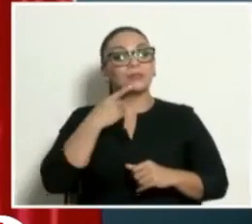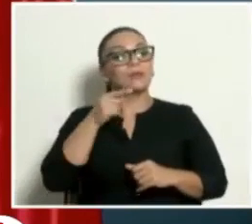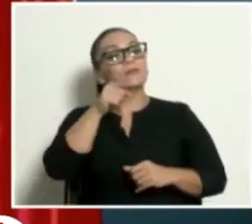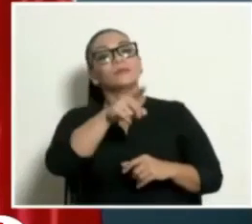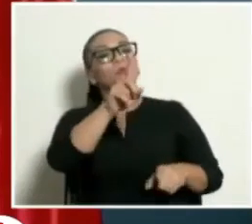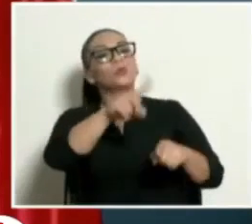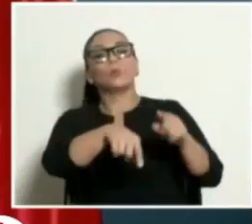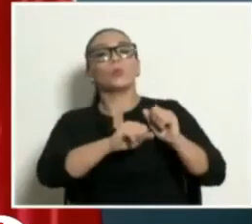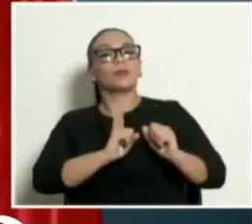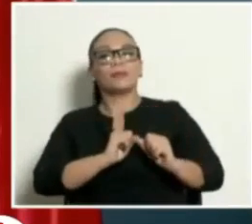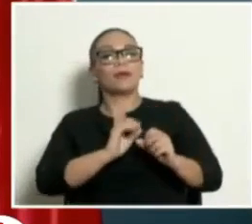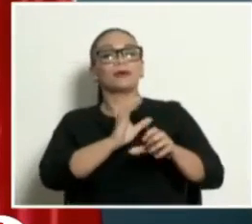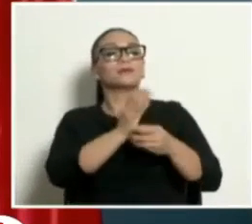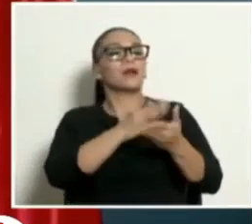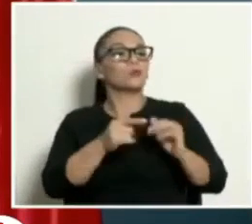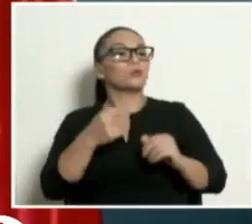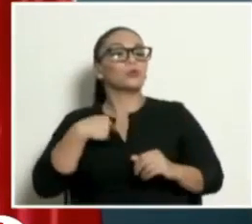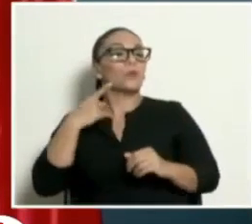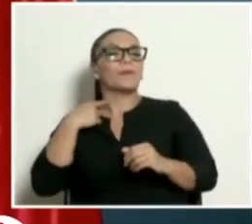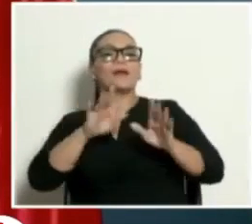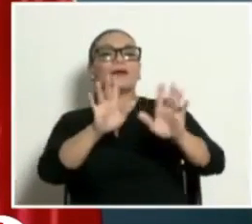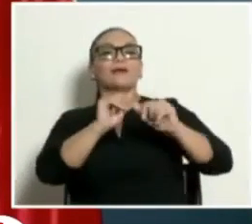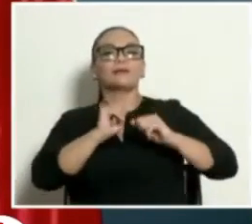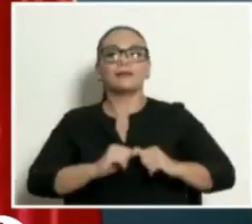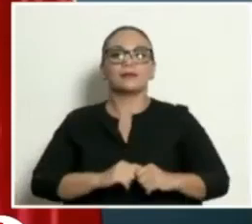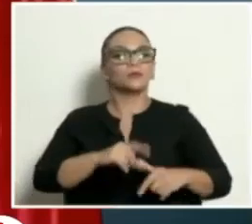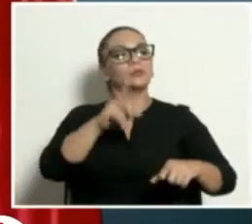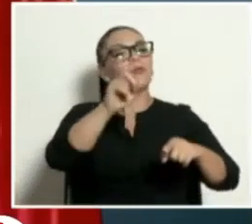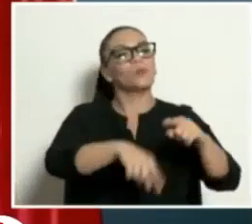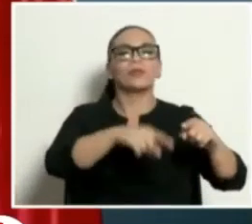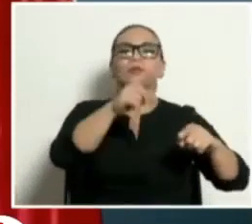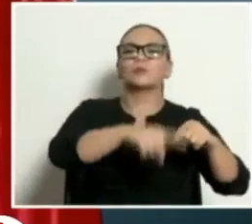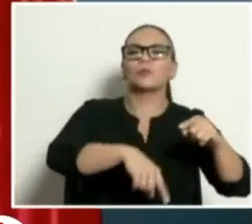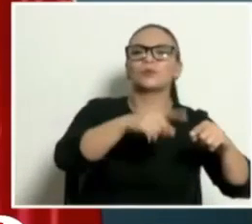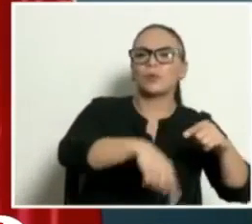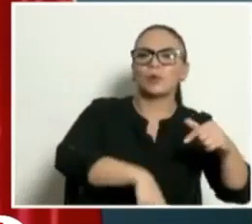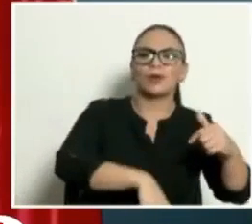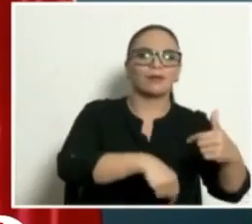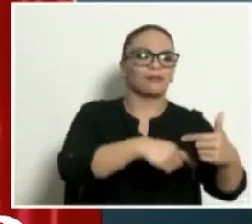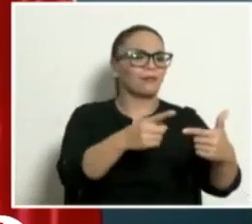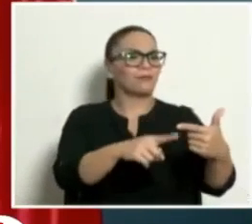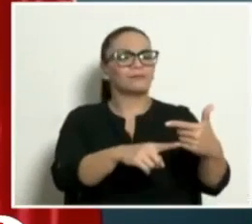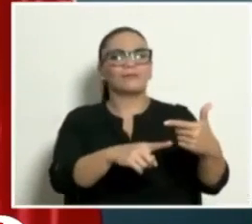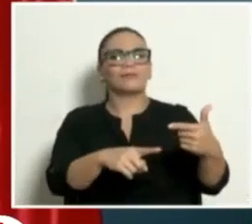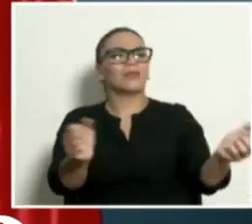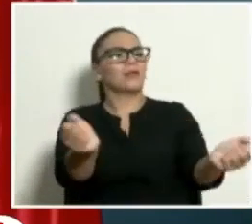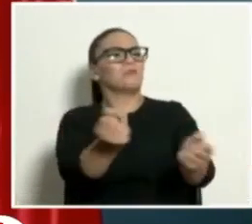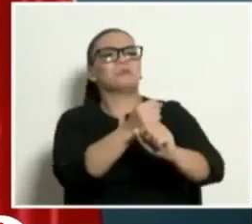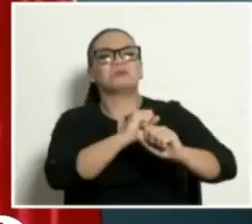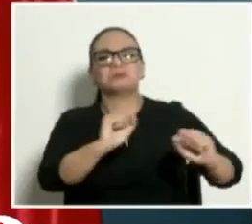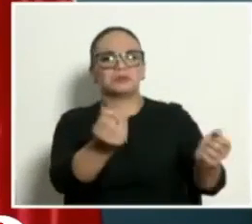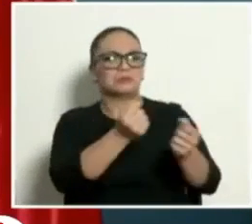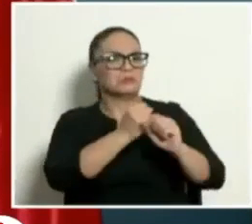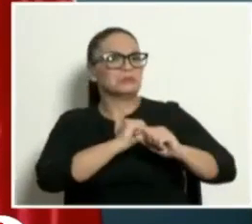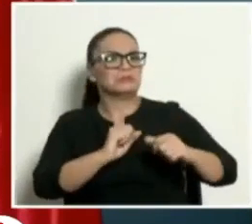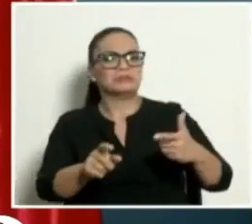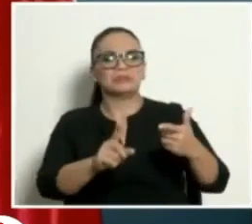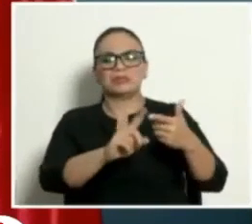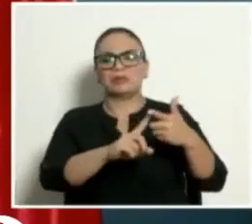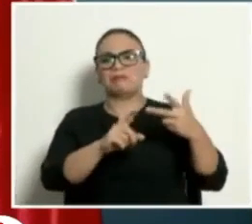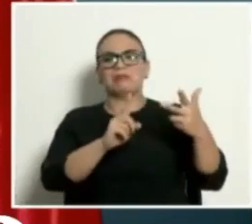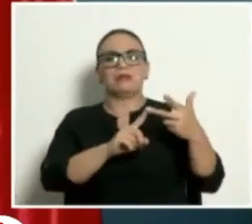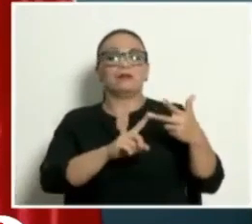porque no me da la gana. Todo el no se puedismo, todo el es imposibilismo, o me